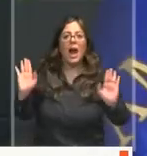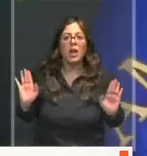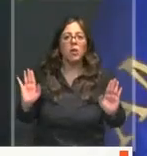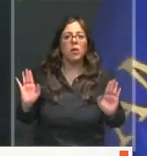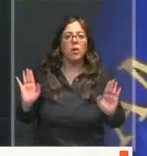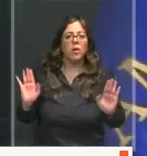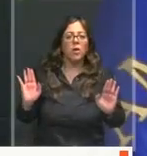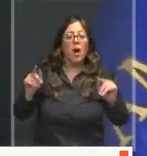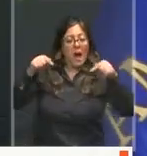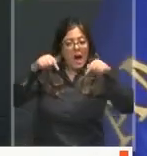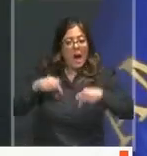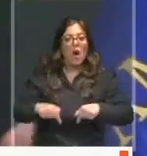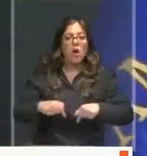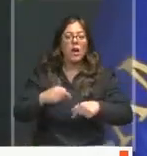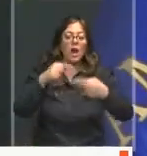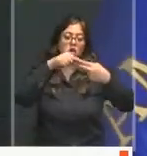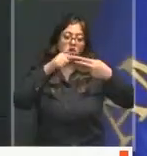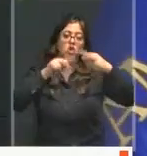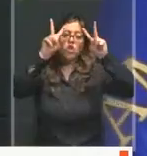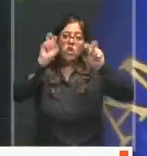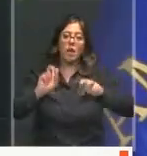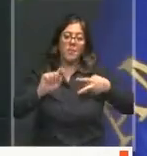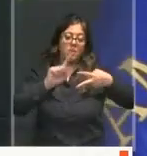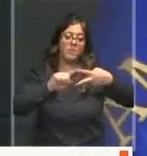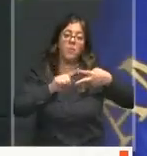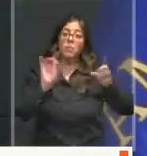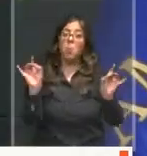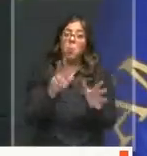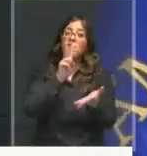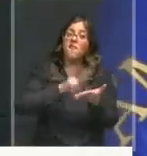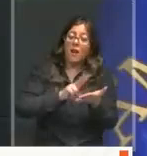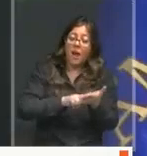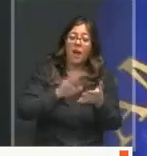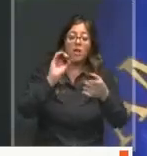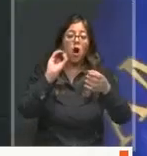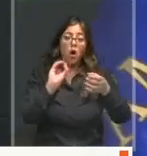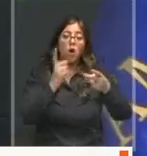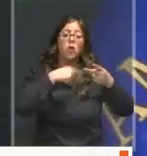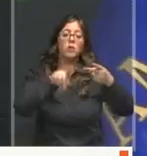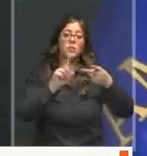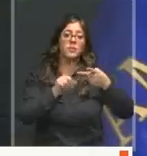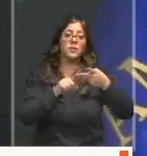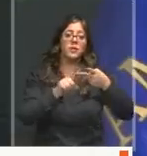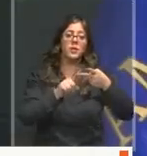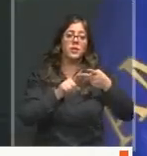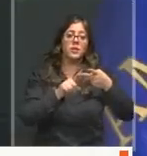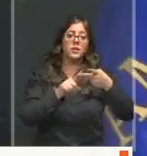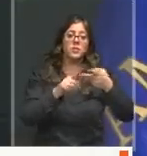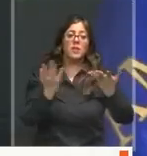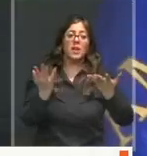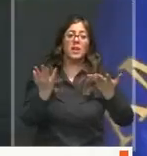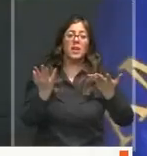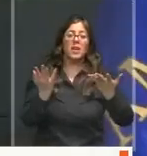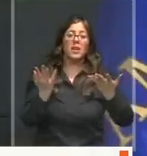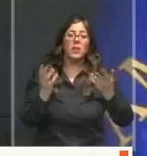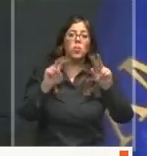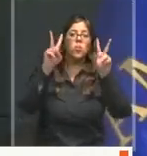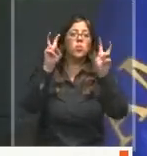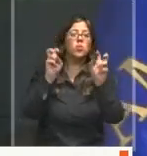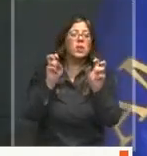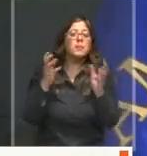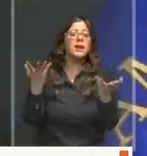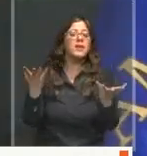en este momento dos opciones una que sea cierto o bien que sea y lo más probable una cortina de humo